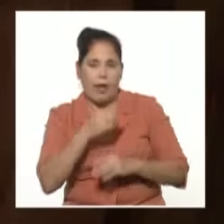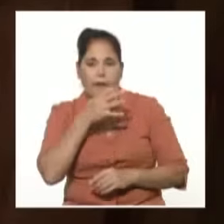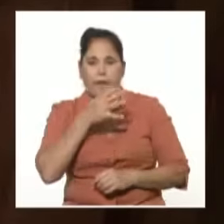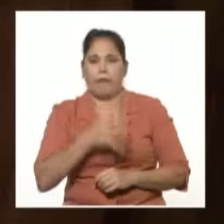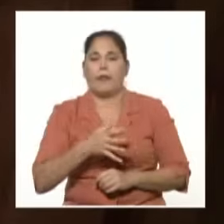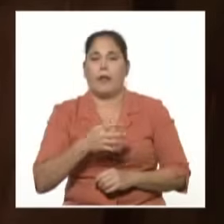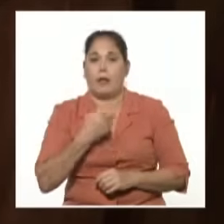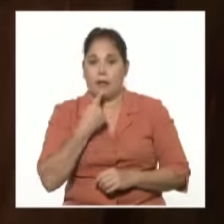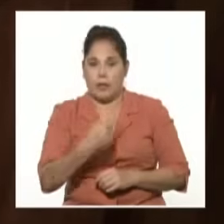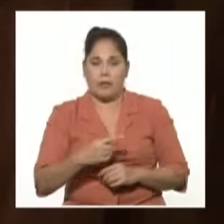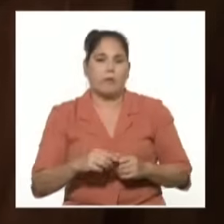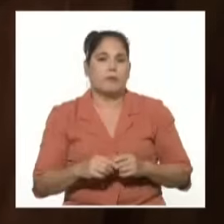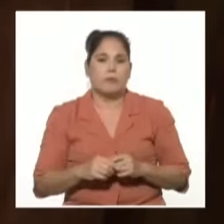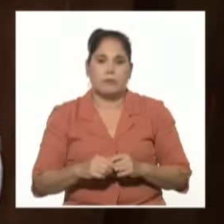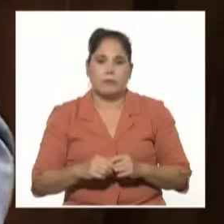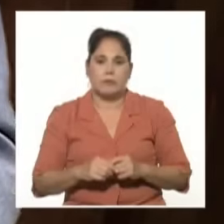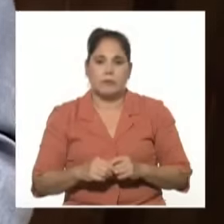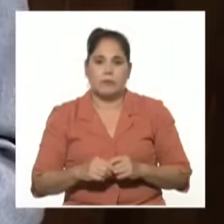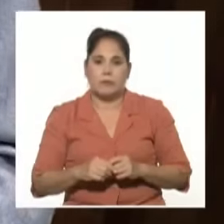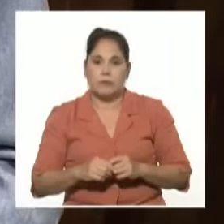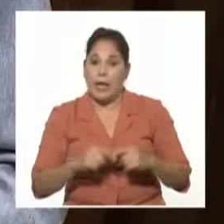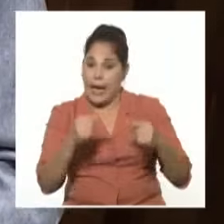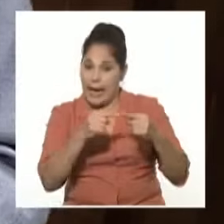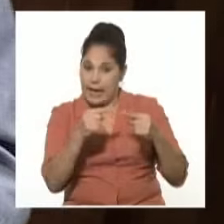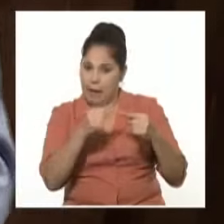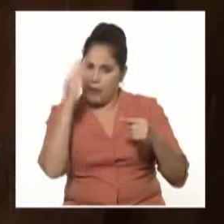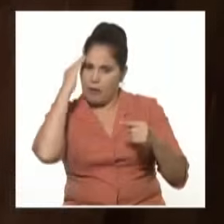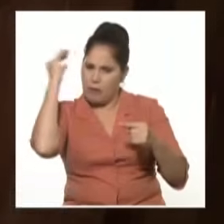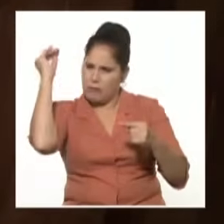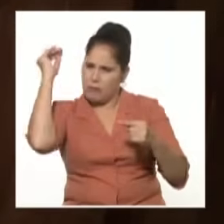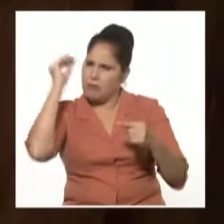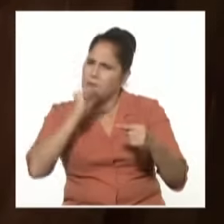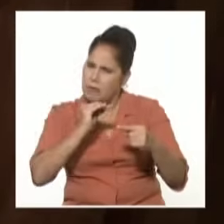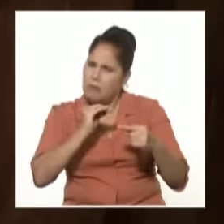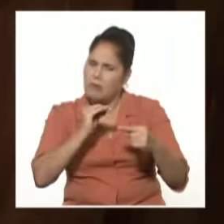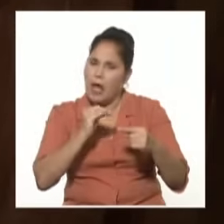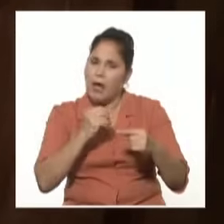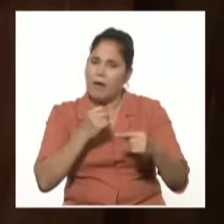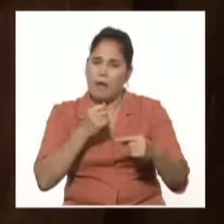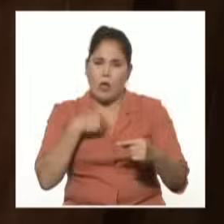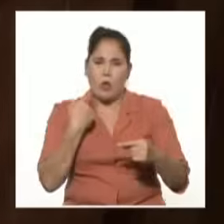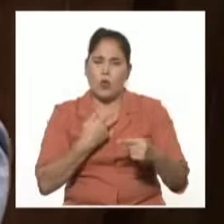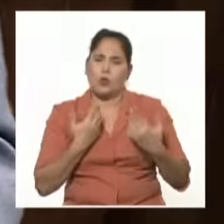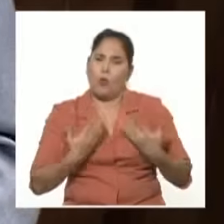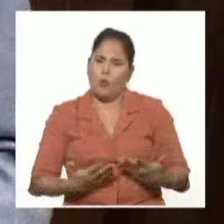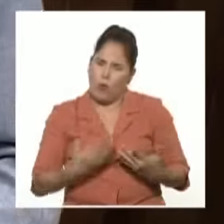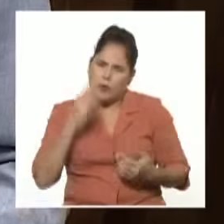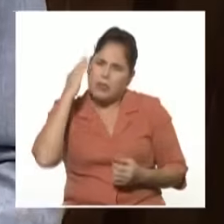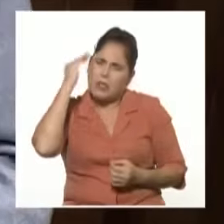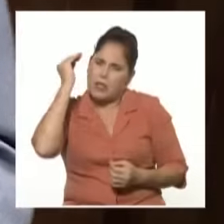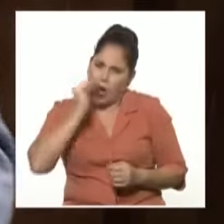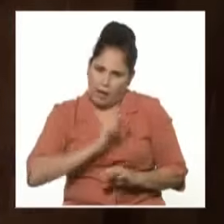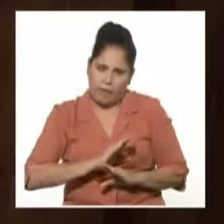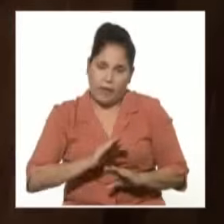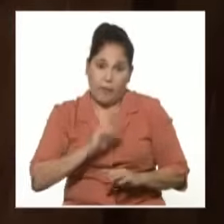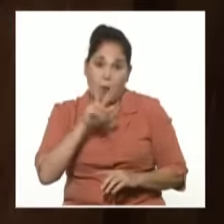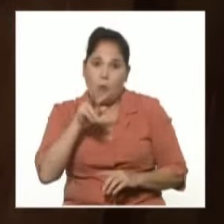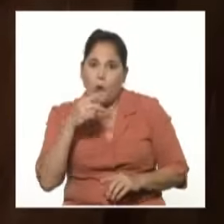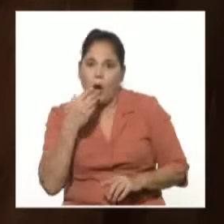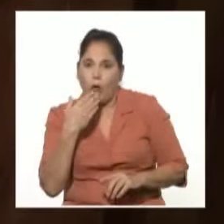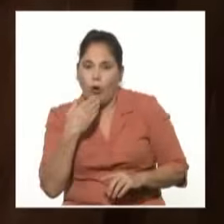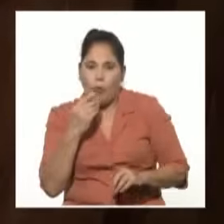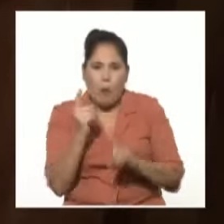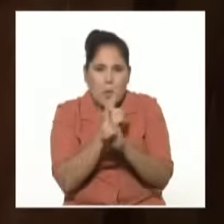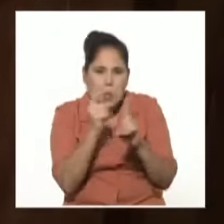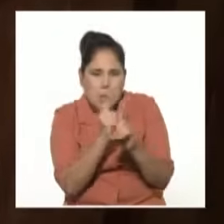y cito: el enemigo conoce sobradamente bien las debilidades de los seres humanos en su búsqueda de espías